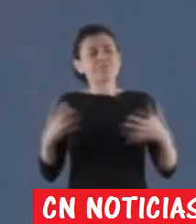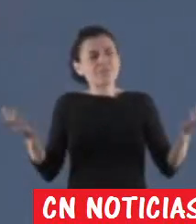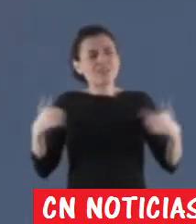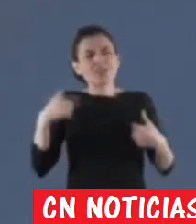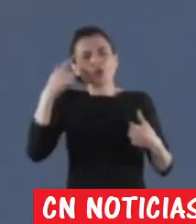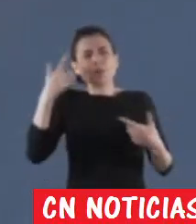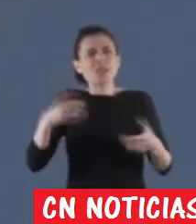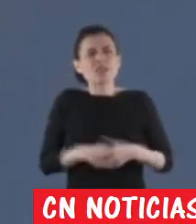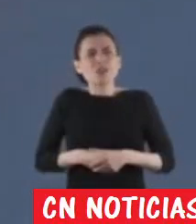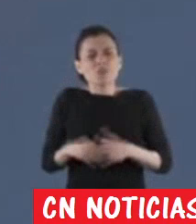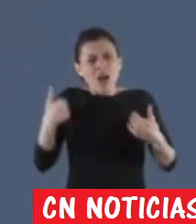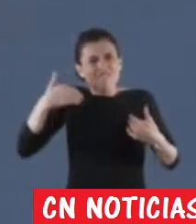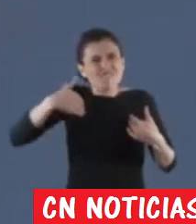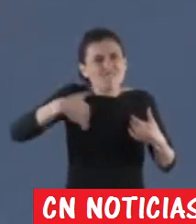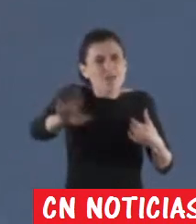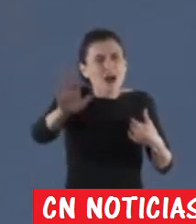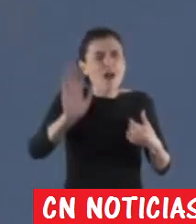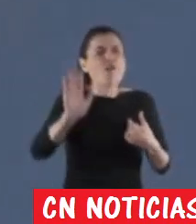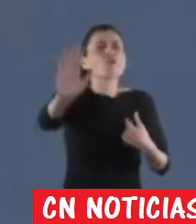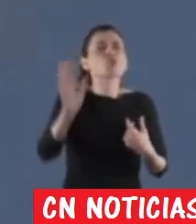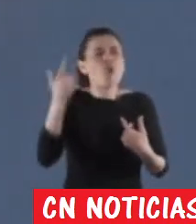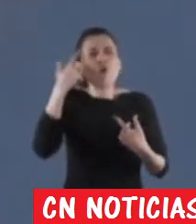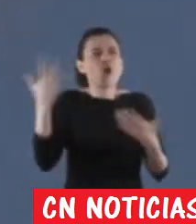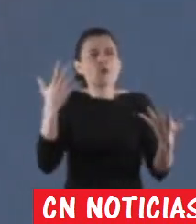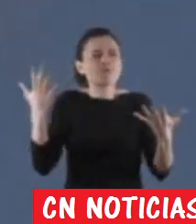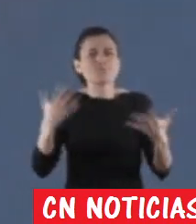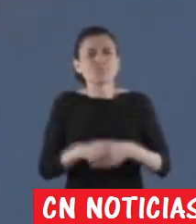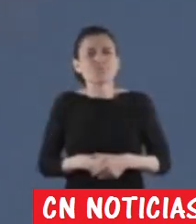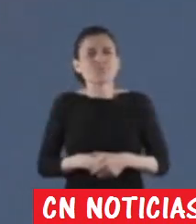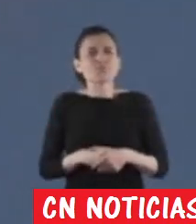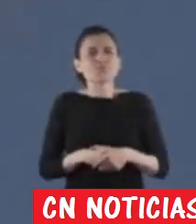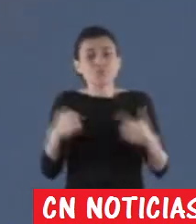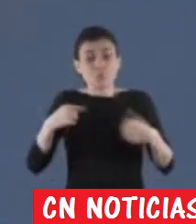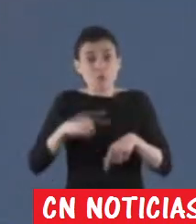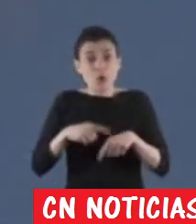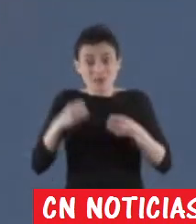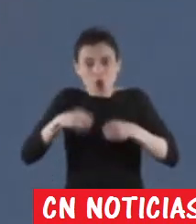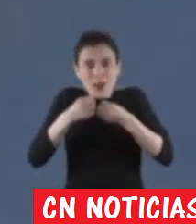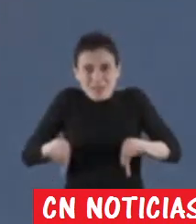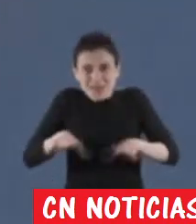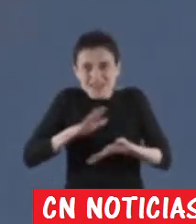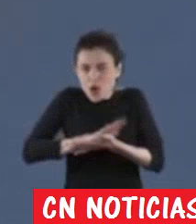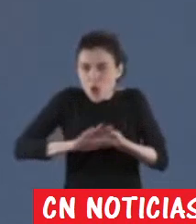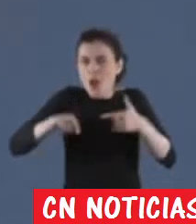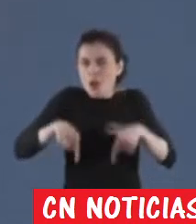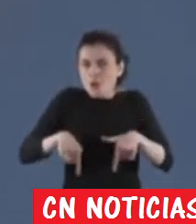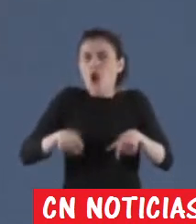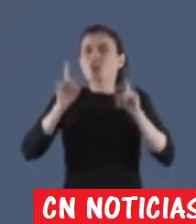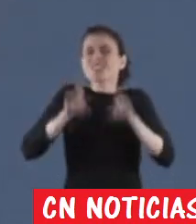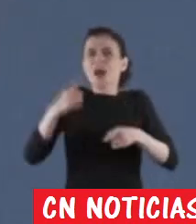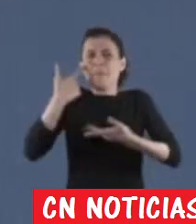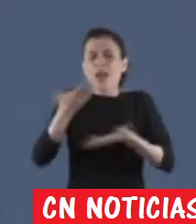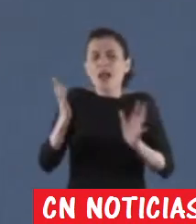yo creo que lo que viene, lo que tenemos por delante en esta iniciativa que nos muestra hoy a la Nación y a